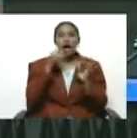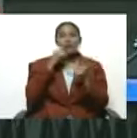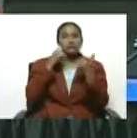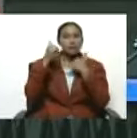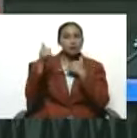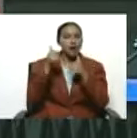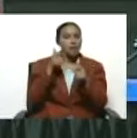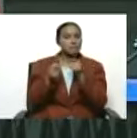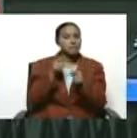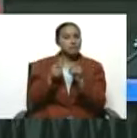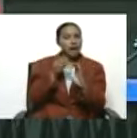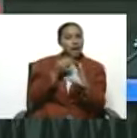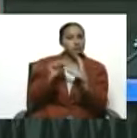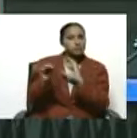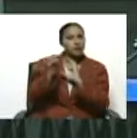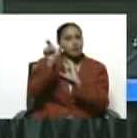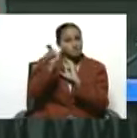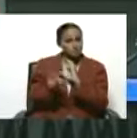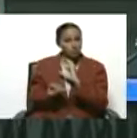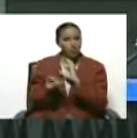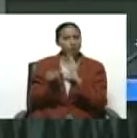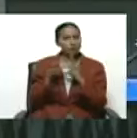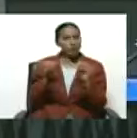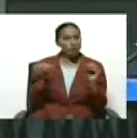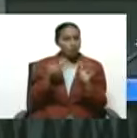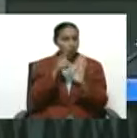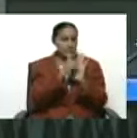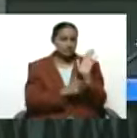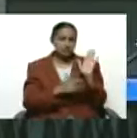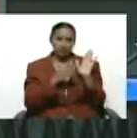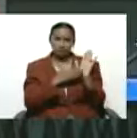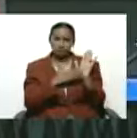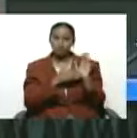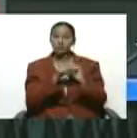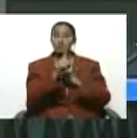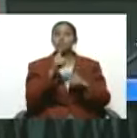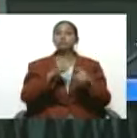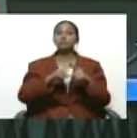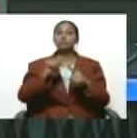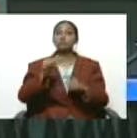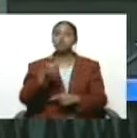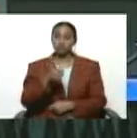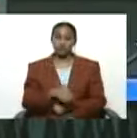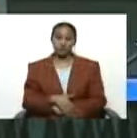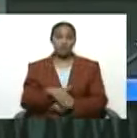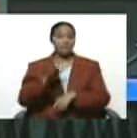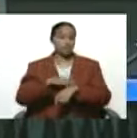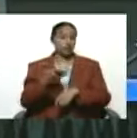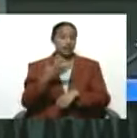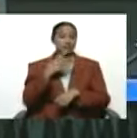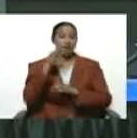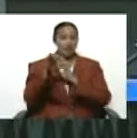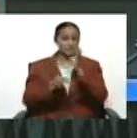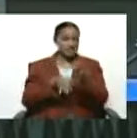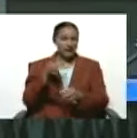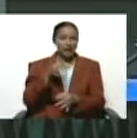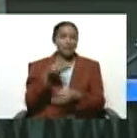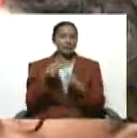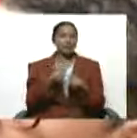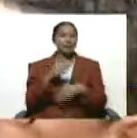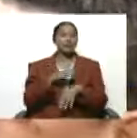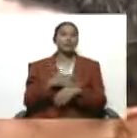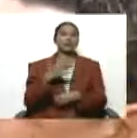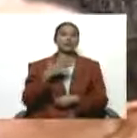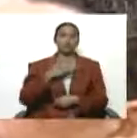mensajes a la gente. Si usted tiene su 1x10, decía esto porque una persona me dice, mi papá, yo la fui